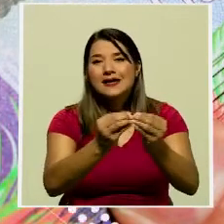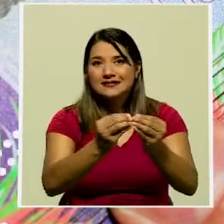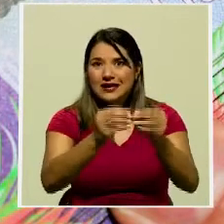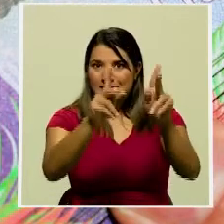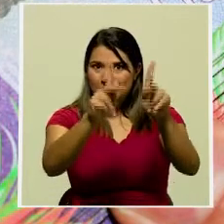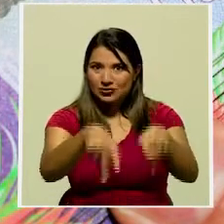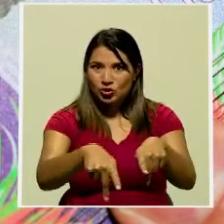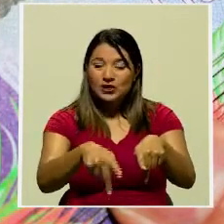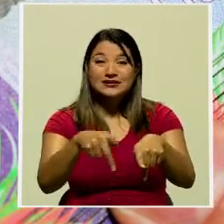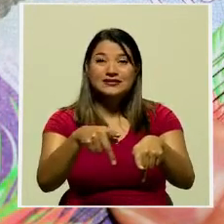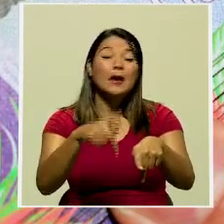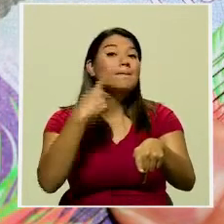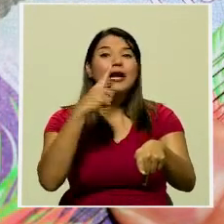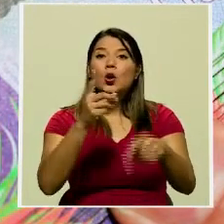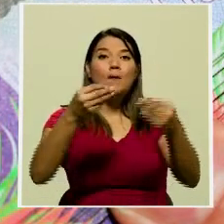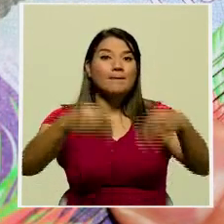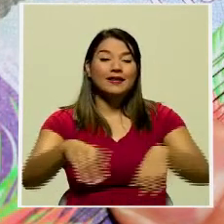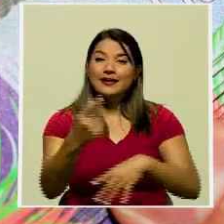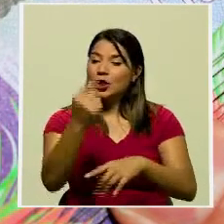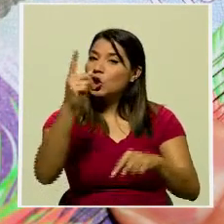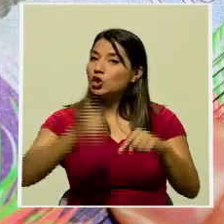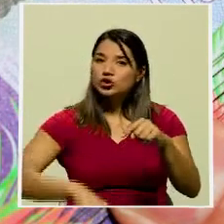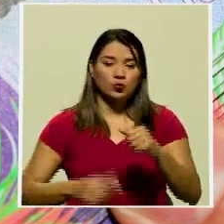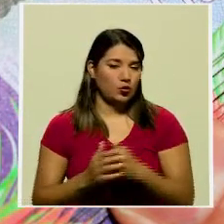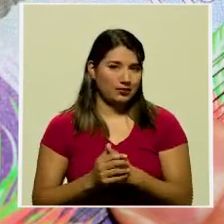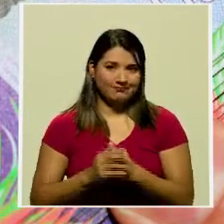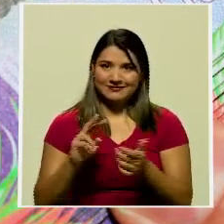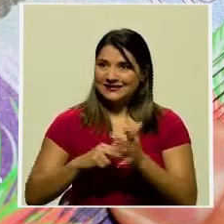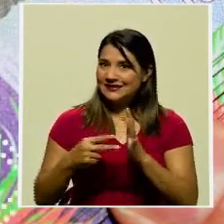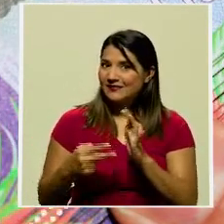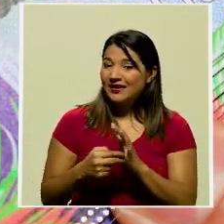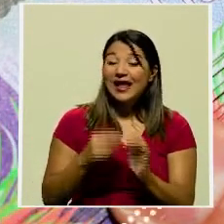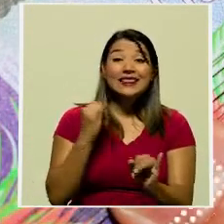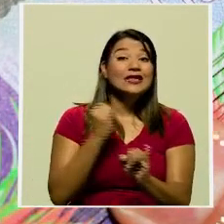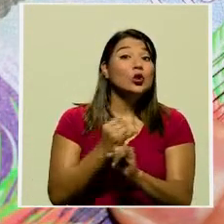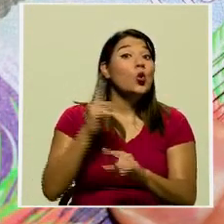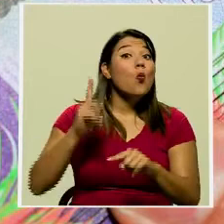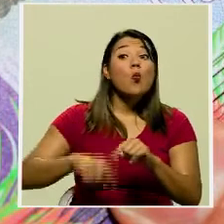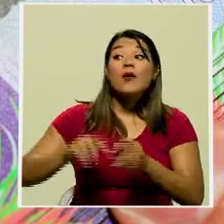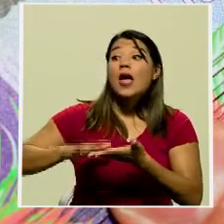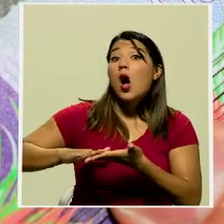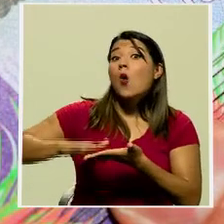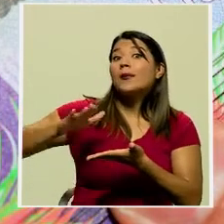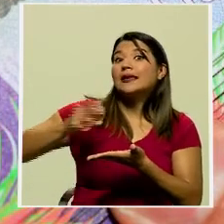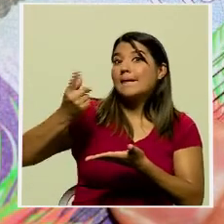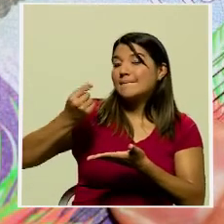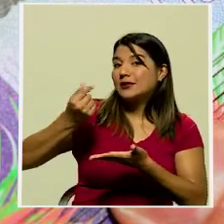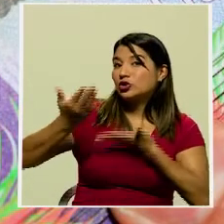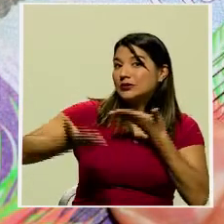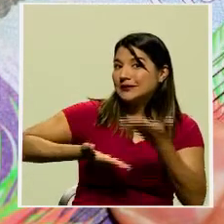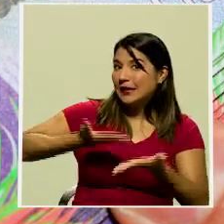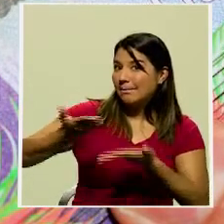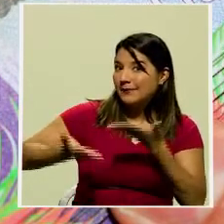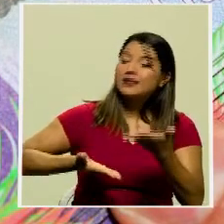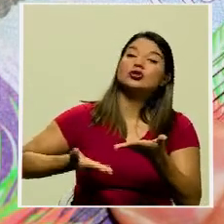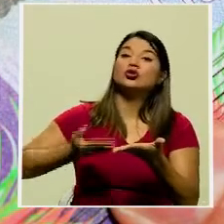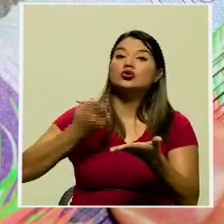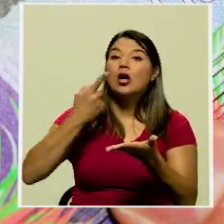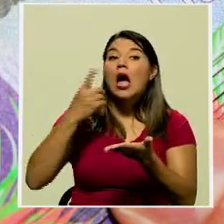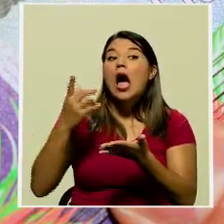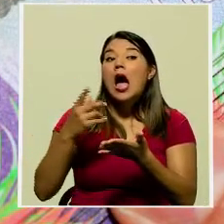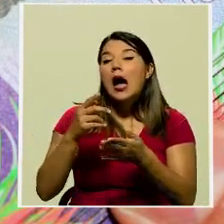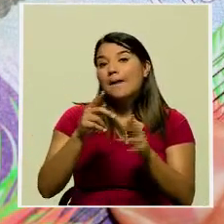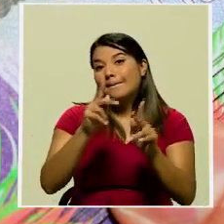decir que las instituciones no podrán aumentar las tarifas en los servicios que brindan para poder cobrar o para